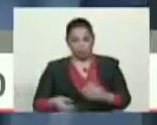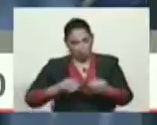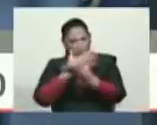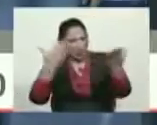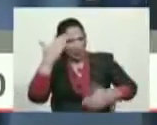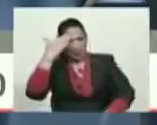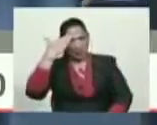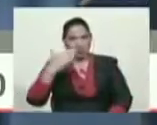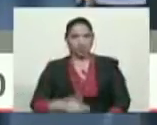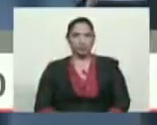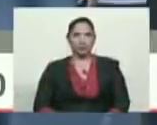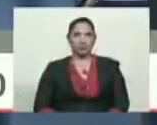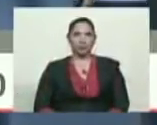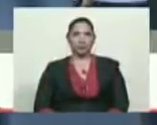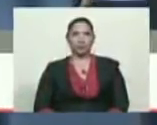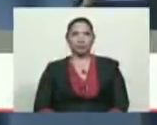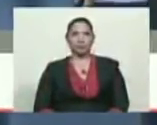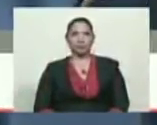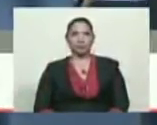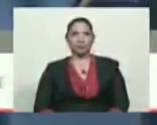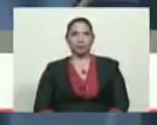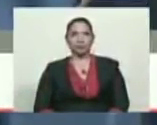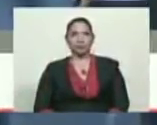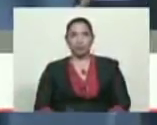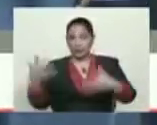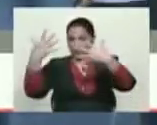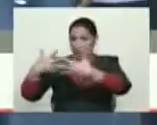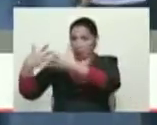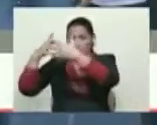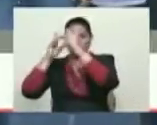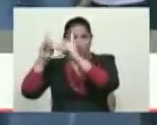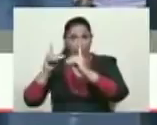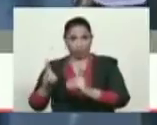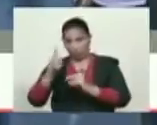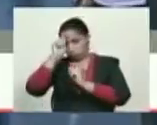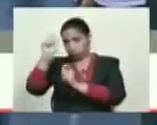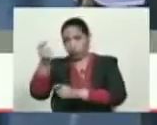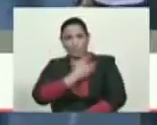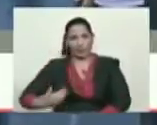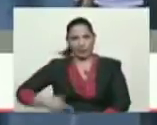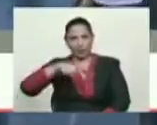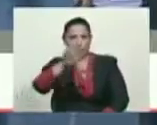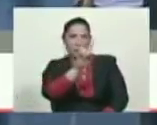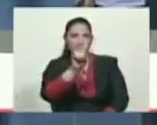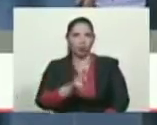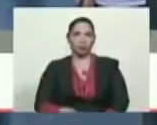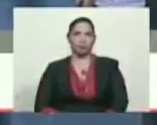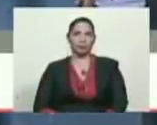saben que Estados Unidos decidió designar un presidente en Venezuela.